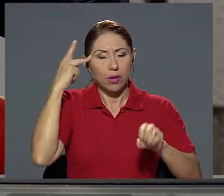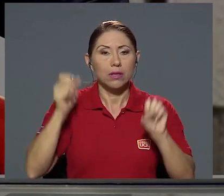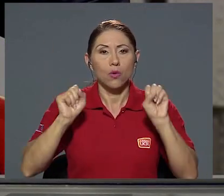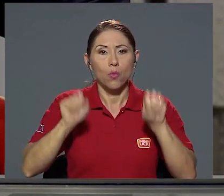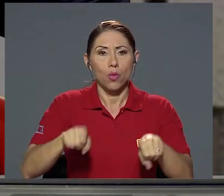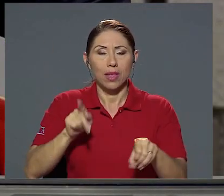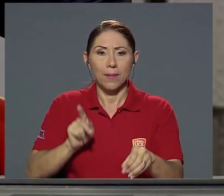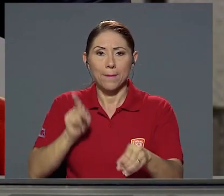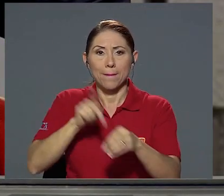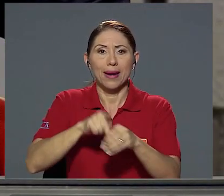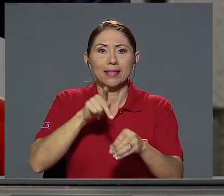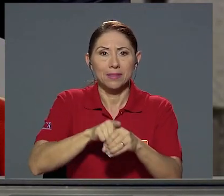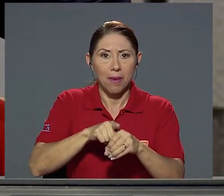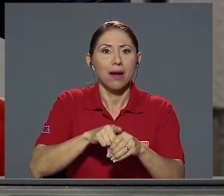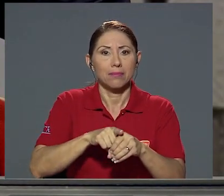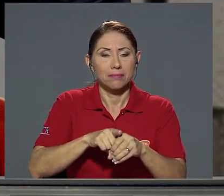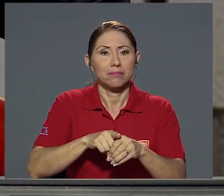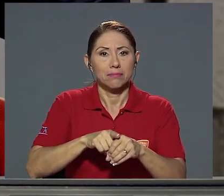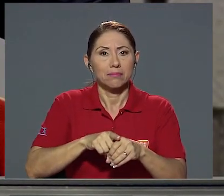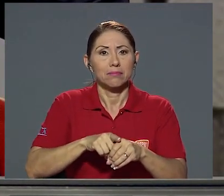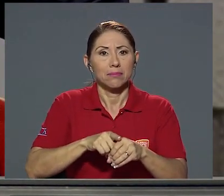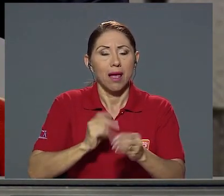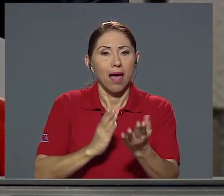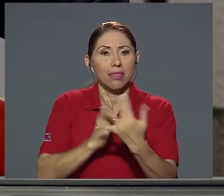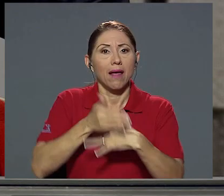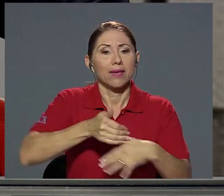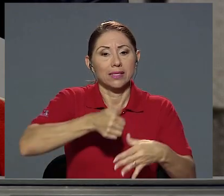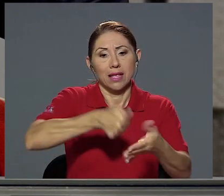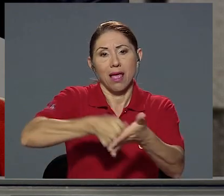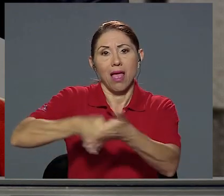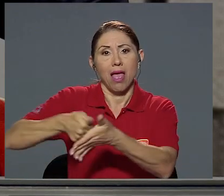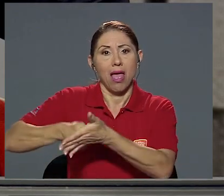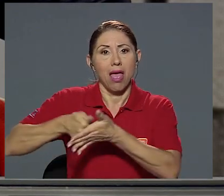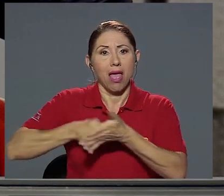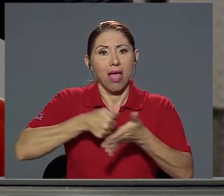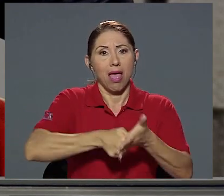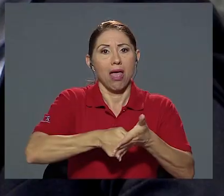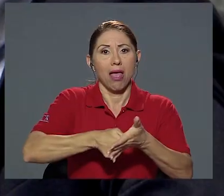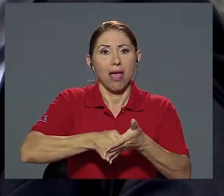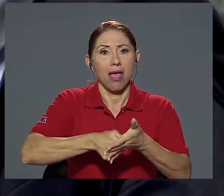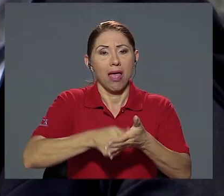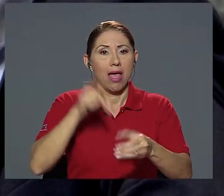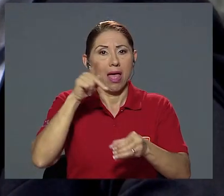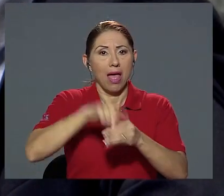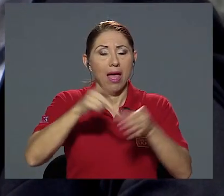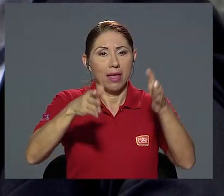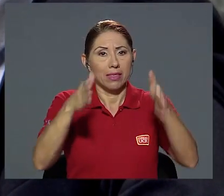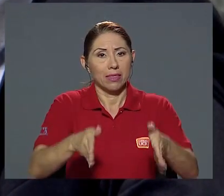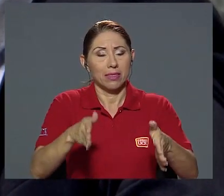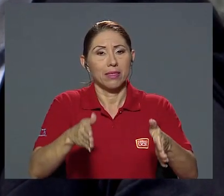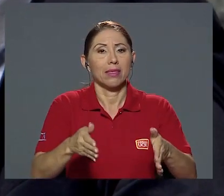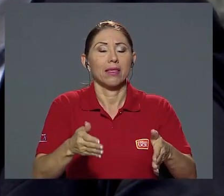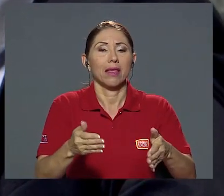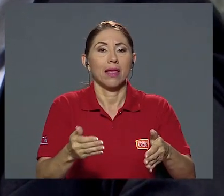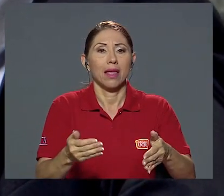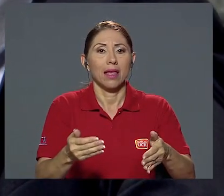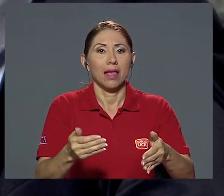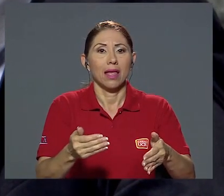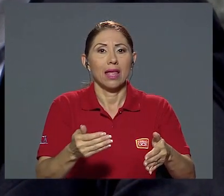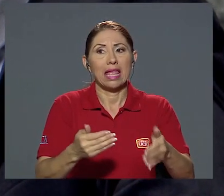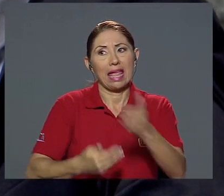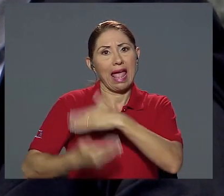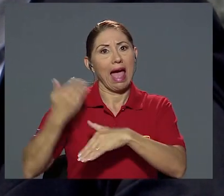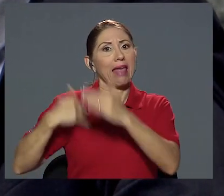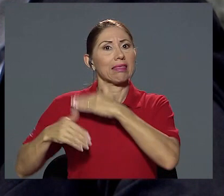político pudieran participar electoralmente los actores que habían estado combatiendo,